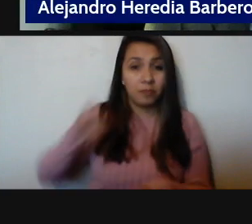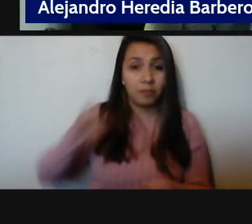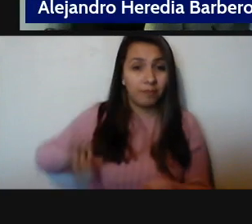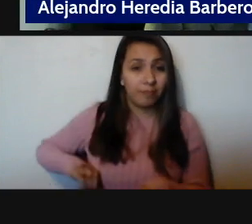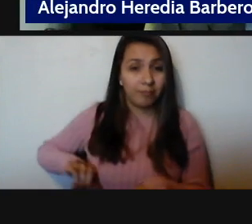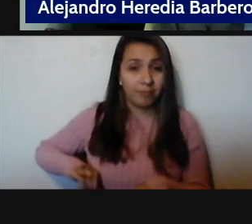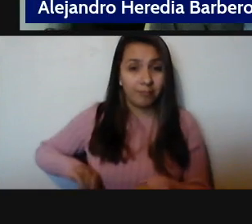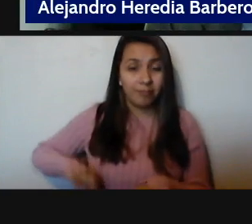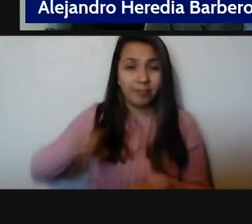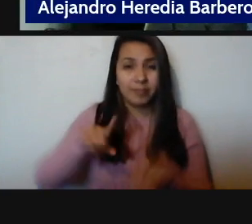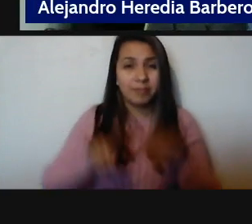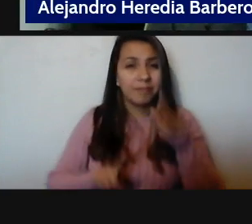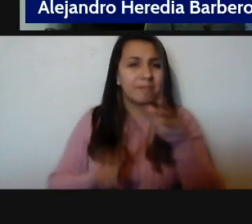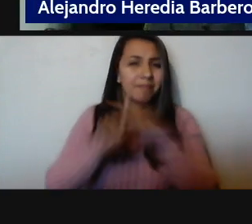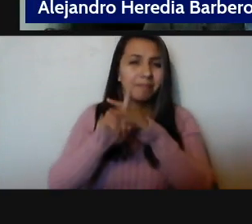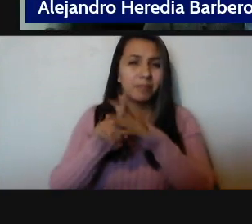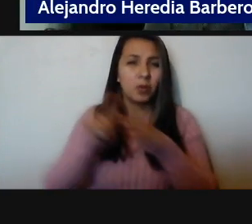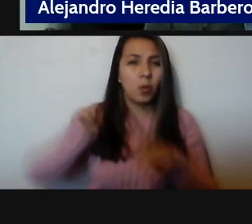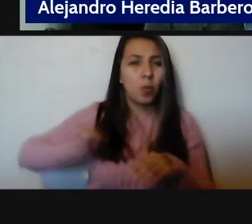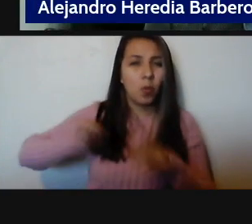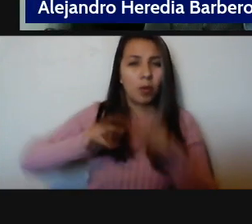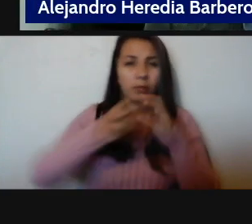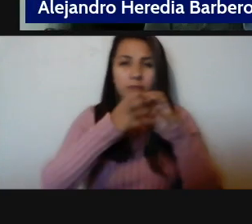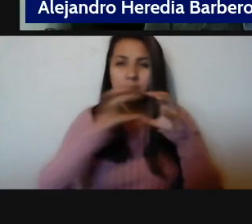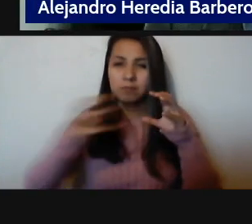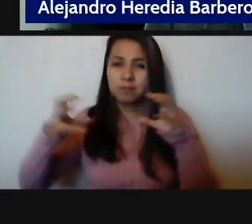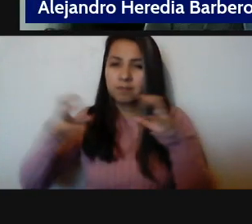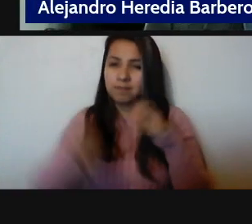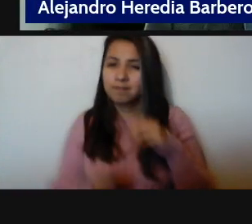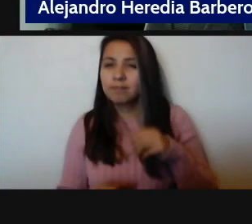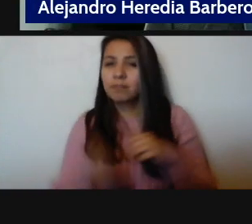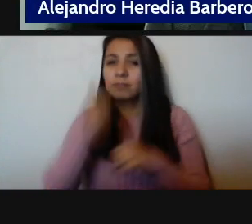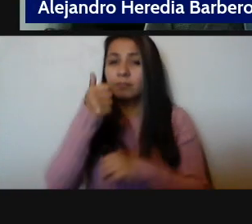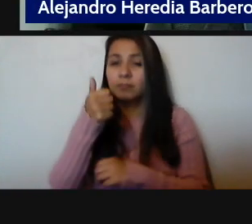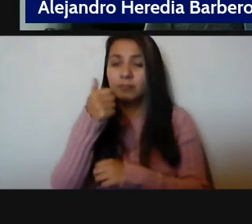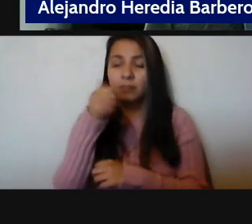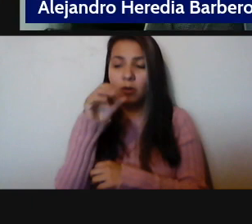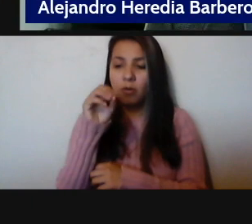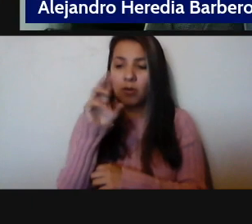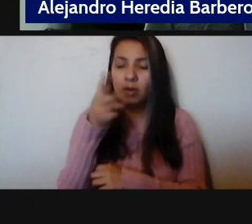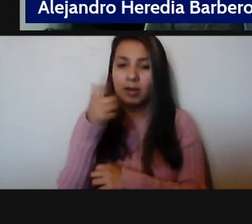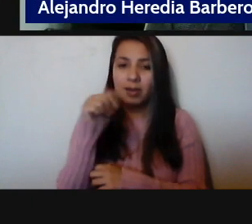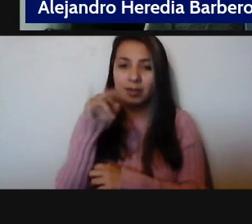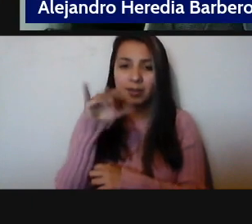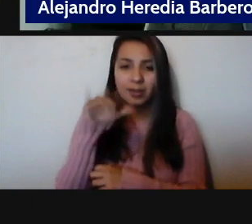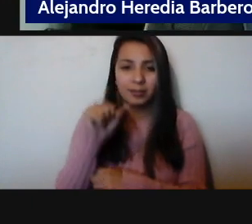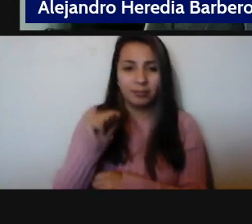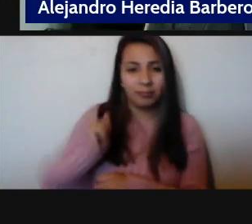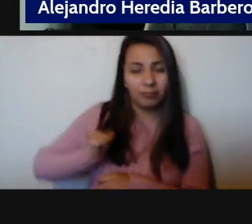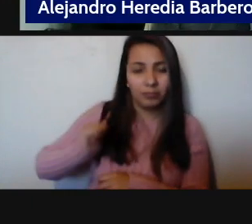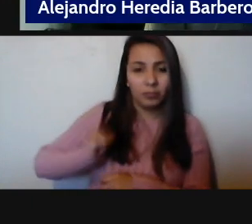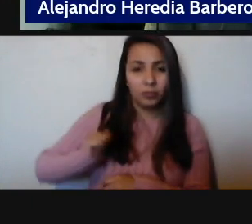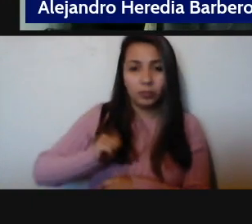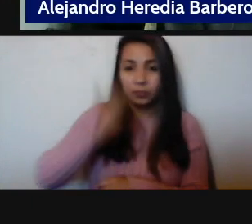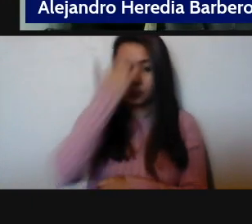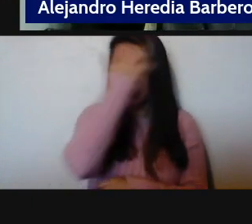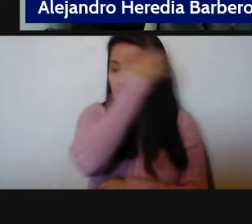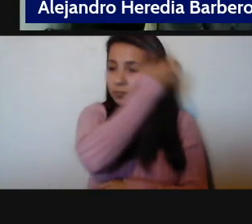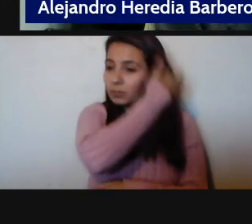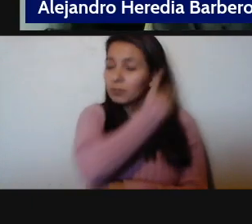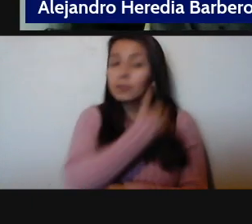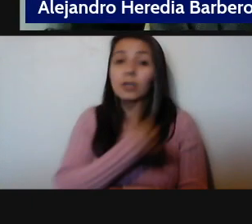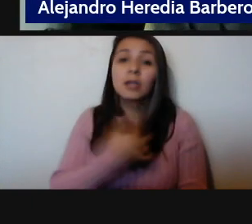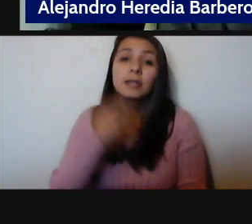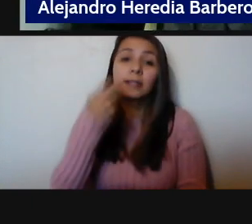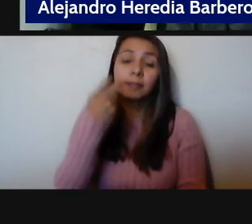preguntando. Es muy interesante esto sobre el origen de estas primeras moléculas, ¿no? Orgánicas en nuestra